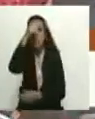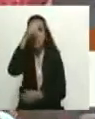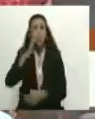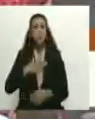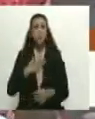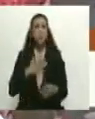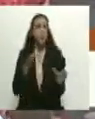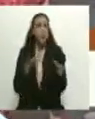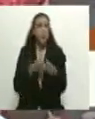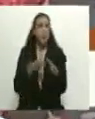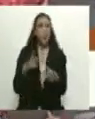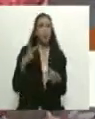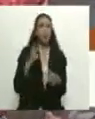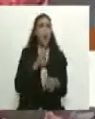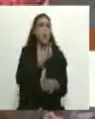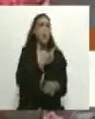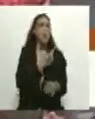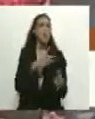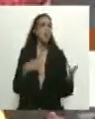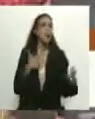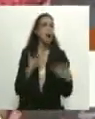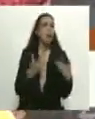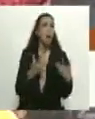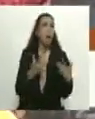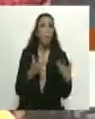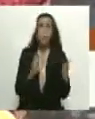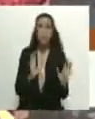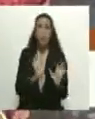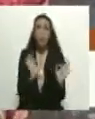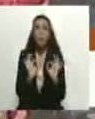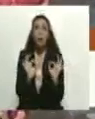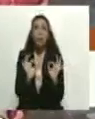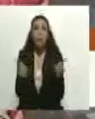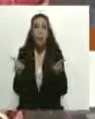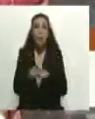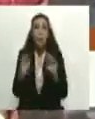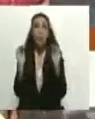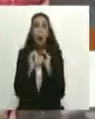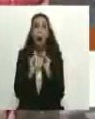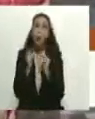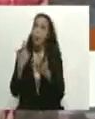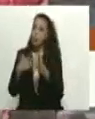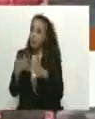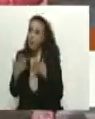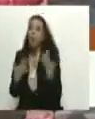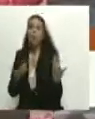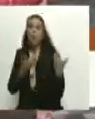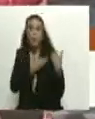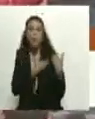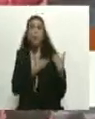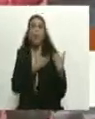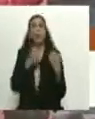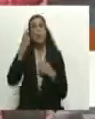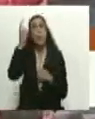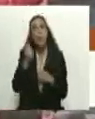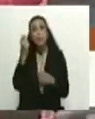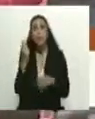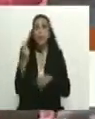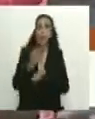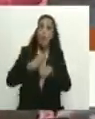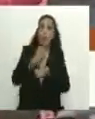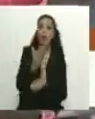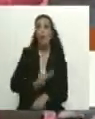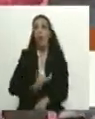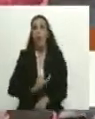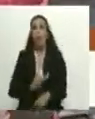lunes y vamos a unos actos por ahí, pero no tenemos, porque tenemos otras responsabilidades, somos diputados, gobernadores,